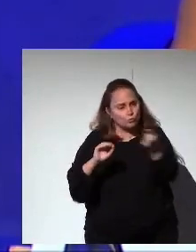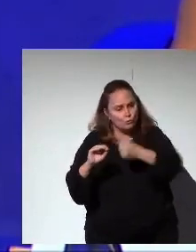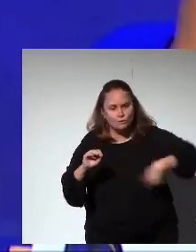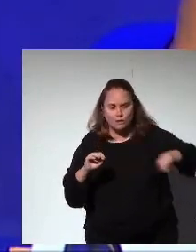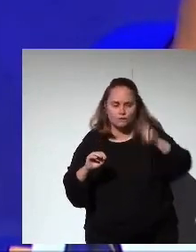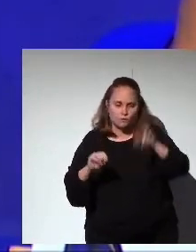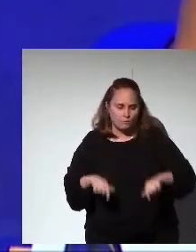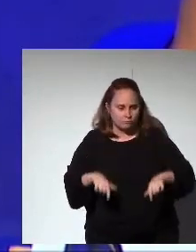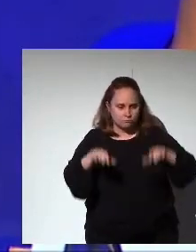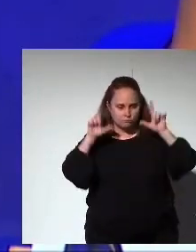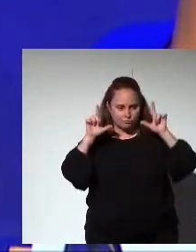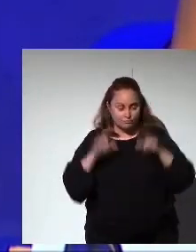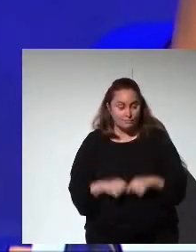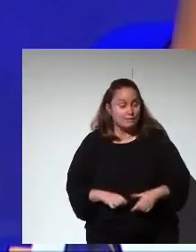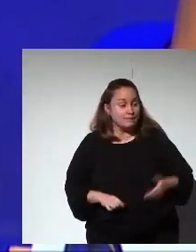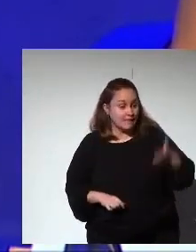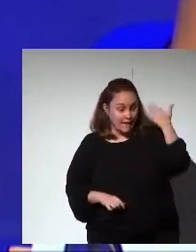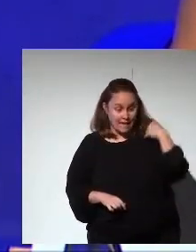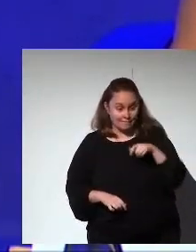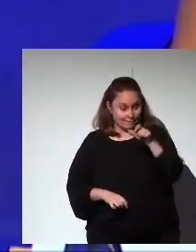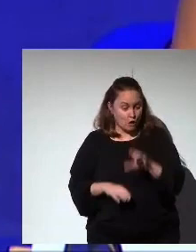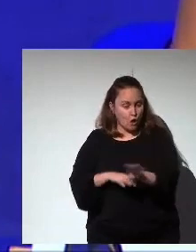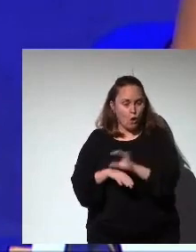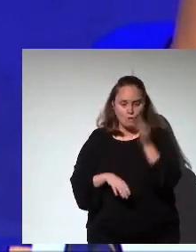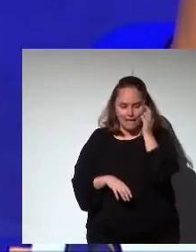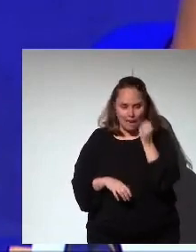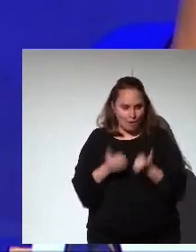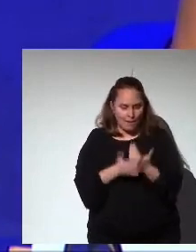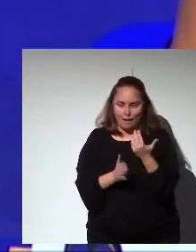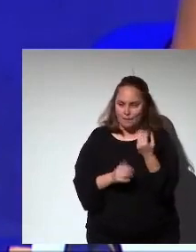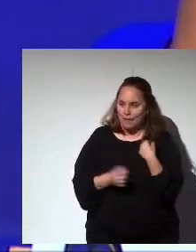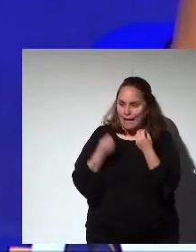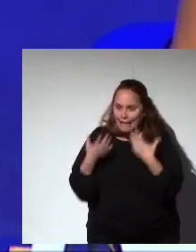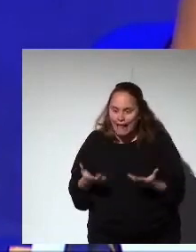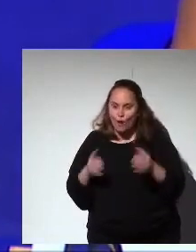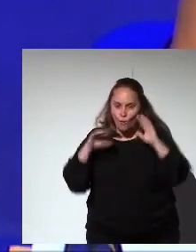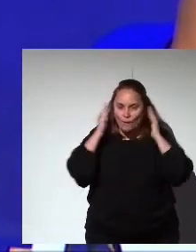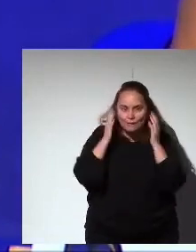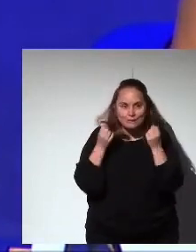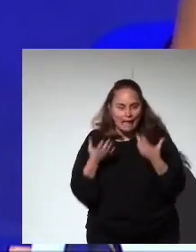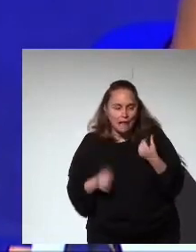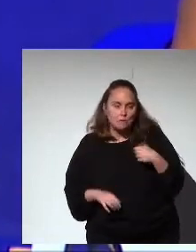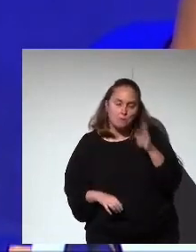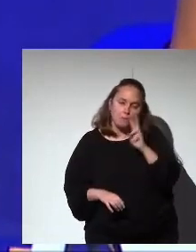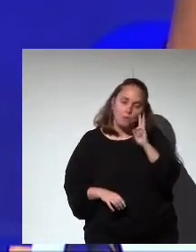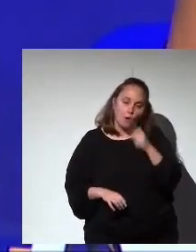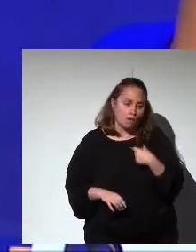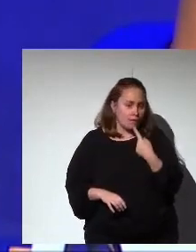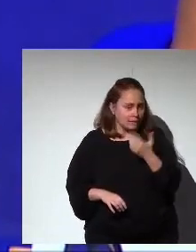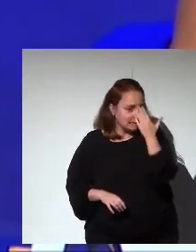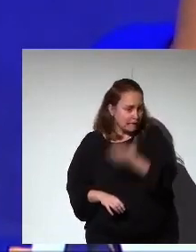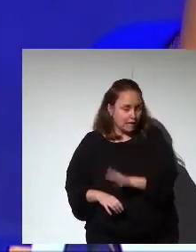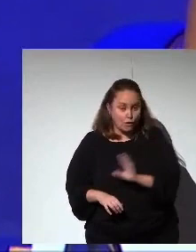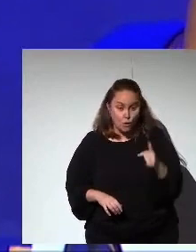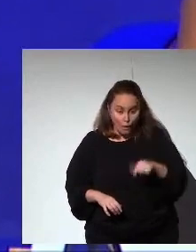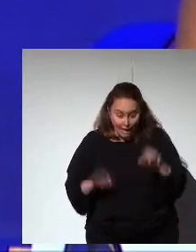verdaderamente los protagonistas. Ayer me preguntaba la consejera por la mañana, bueno, ¿cómo va el congreso? ¿Cómo lo ves? Y yo le dije la verdad, creo que este